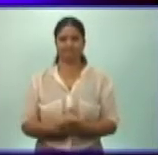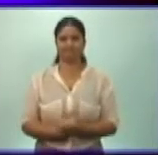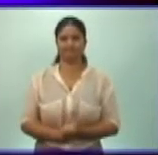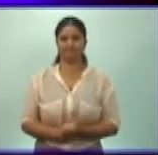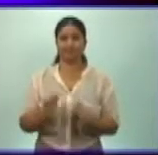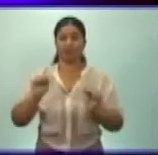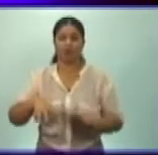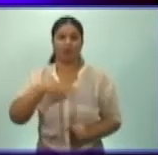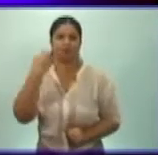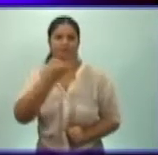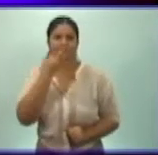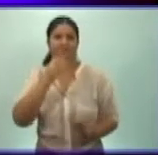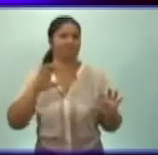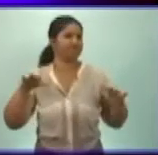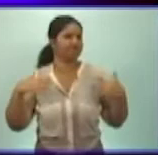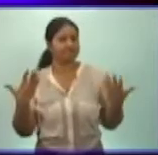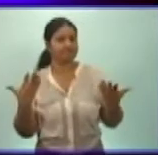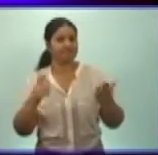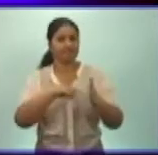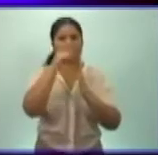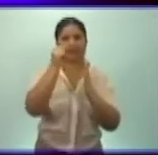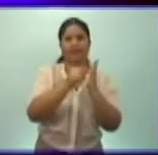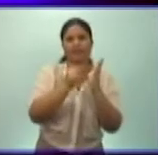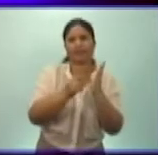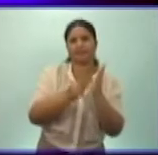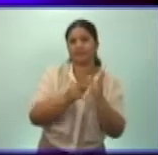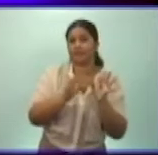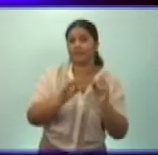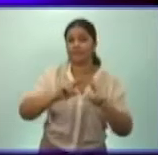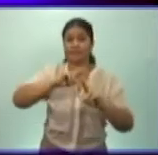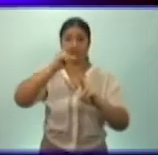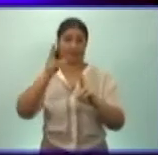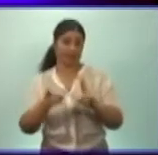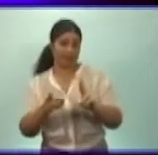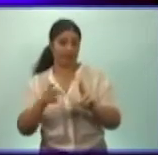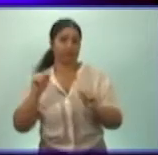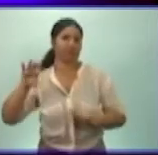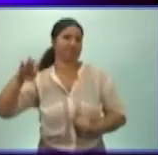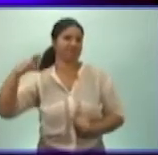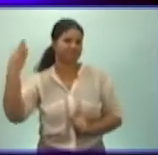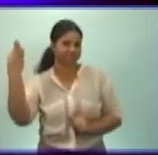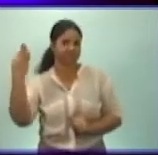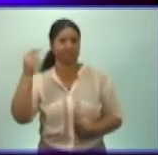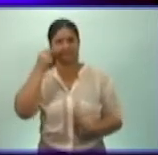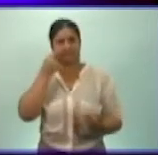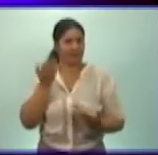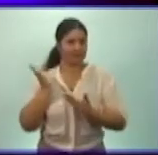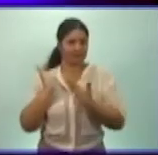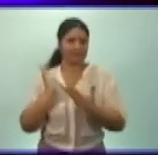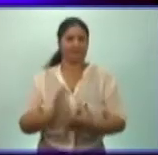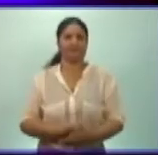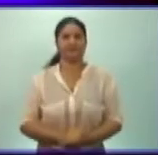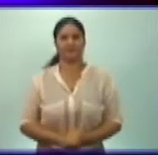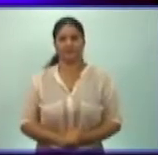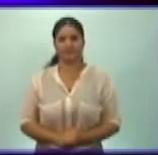qué características tuvo el teatro clásico francés. Veamos entonces.